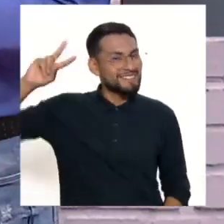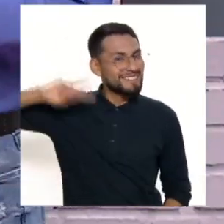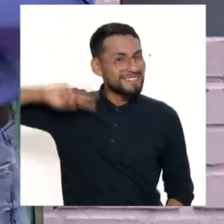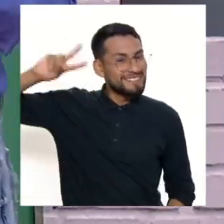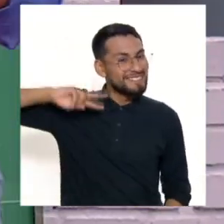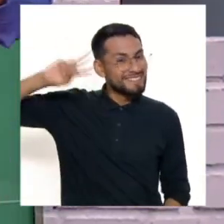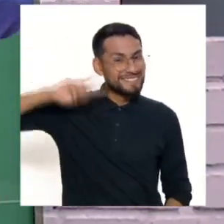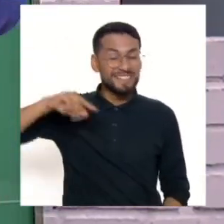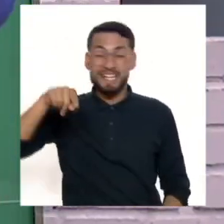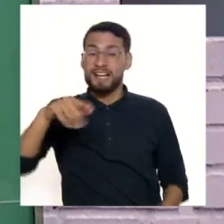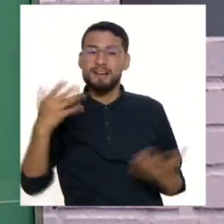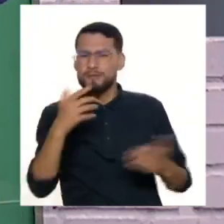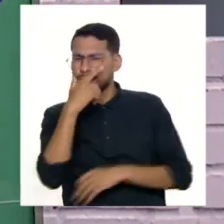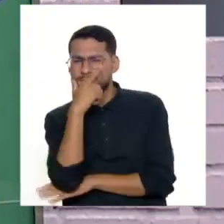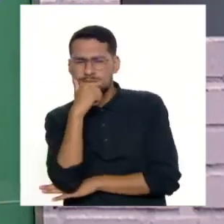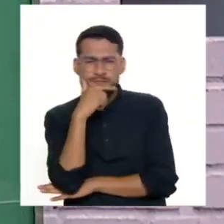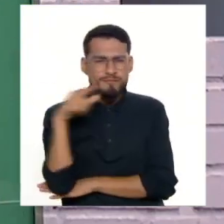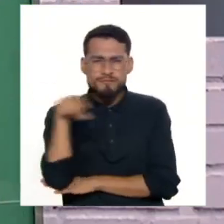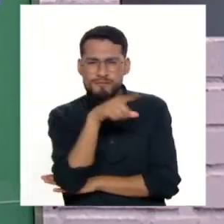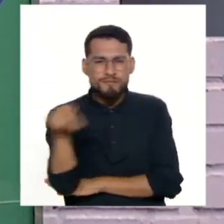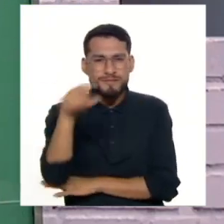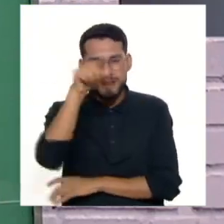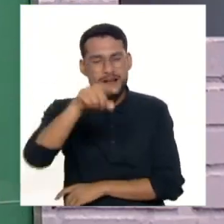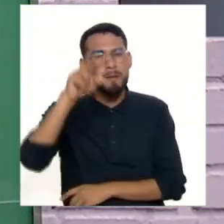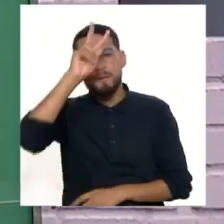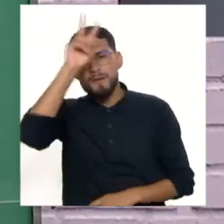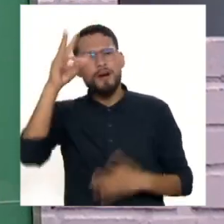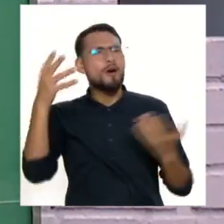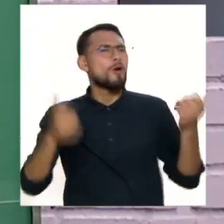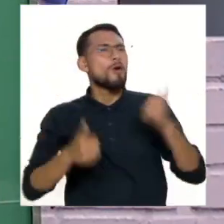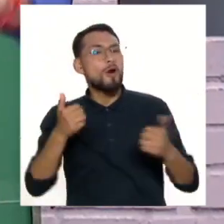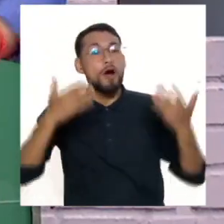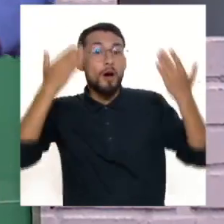Vanesita Trevejo, que se encuentra en algún punto de nuestro país. ¿Haciendo qué? No lo sabemos.